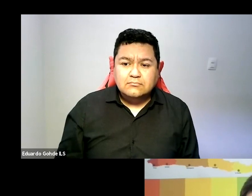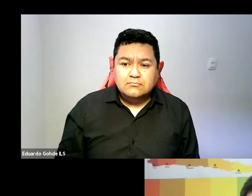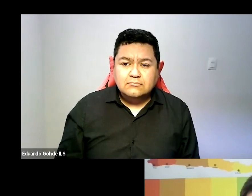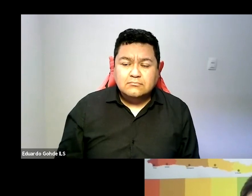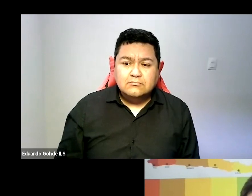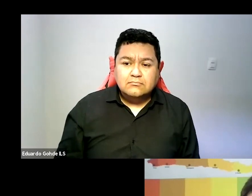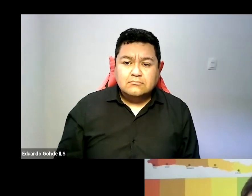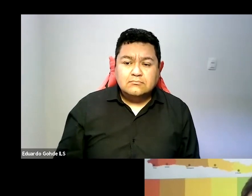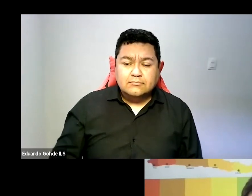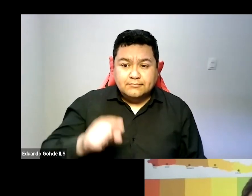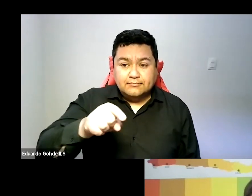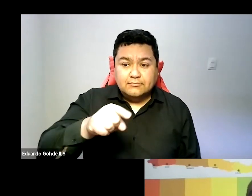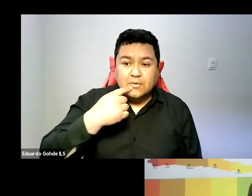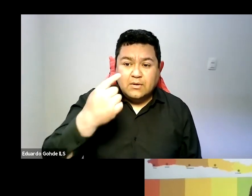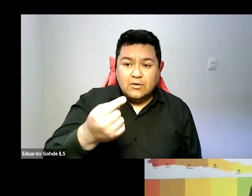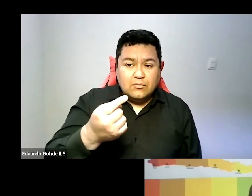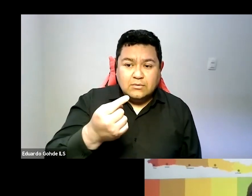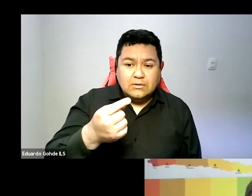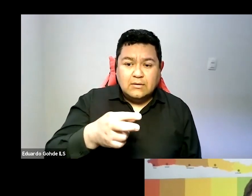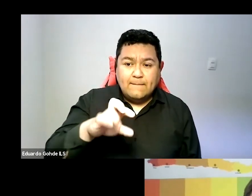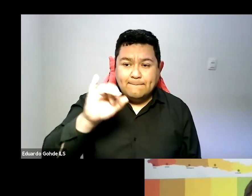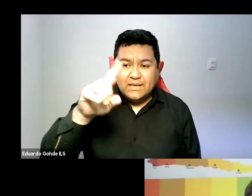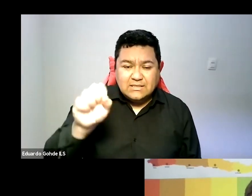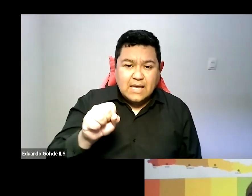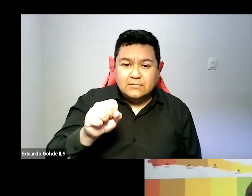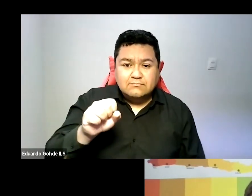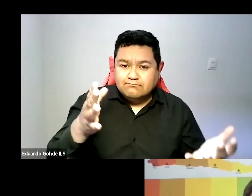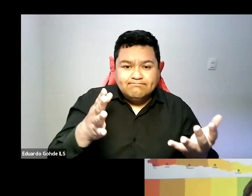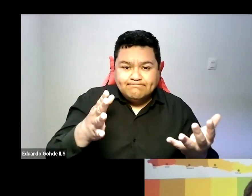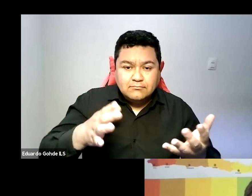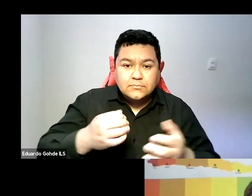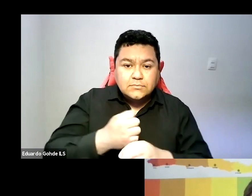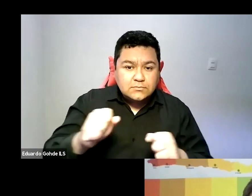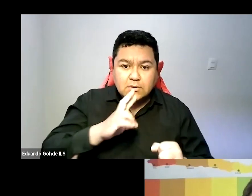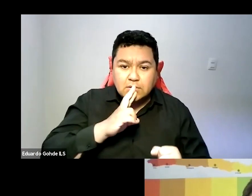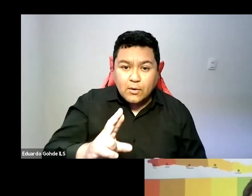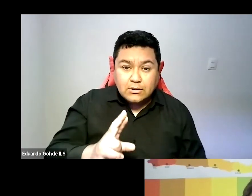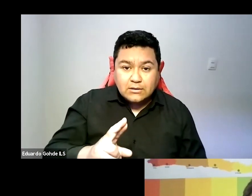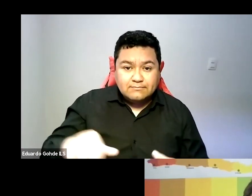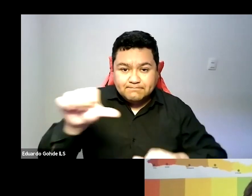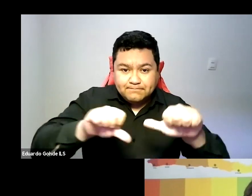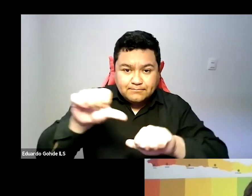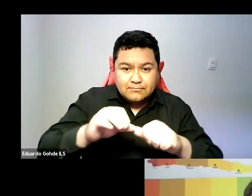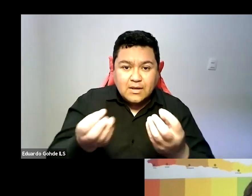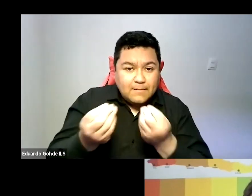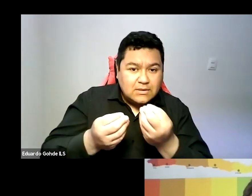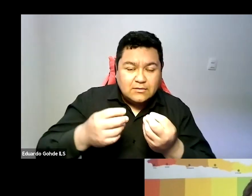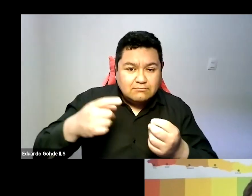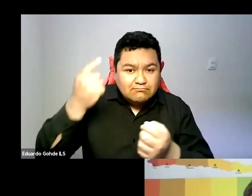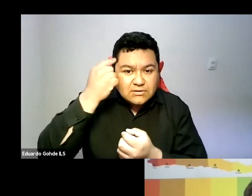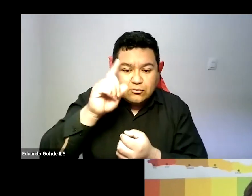es un extremo tomar esa pregunta de PISA fuera de contexto, pero claramente no se puede contestar científicamente qué estaba pensando